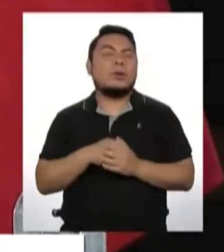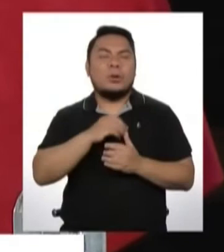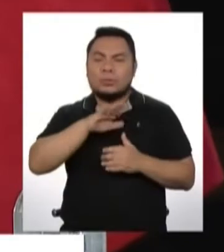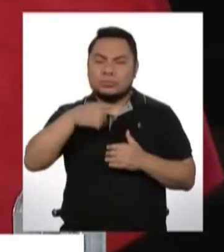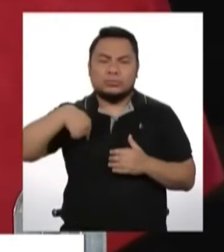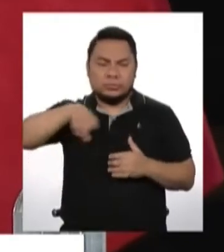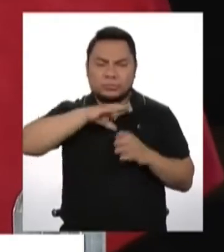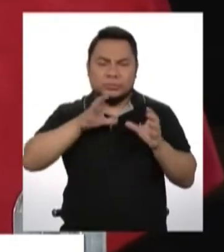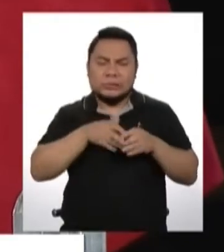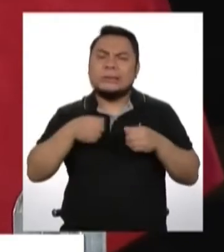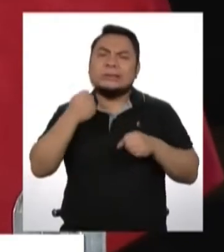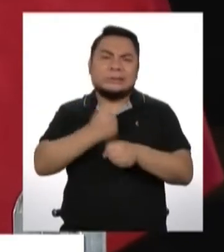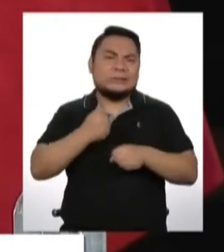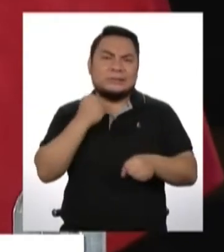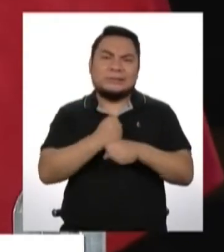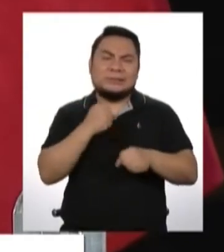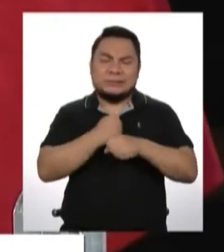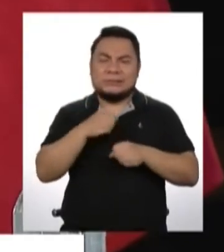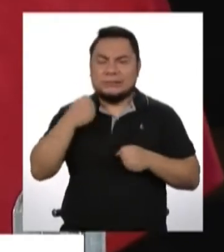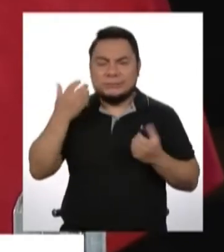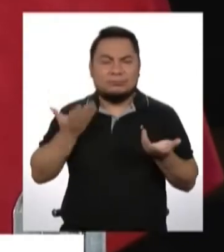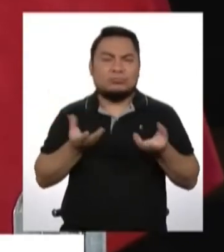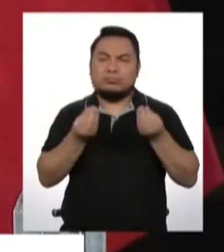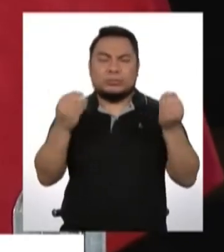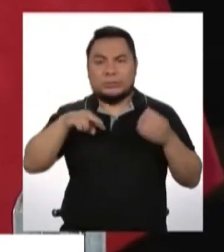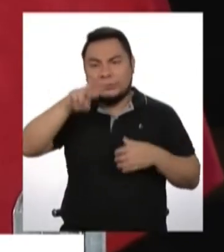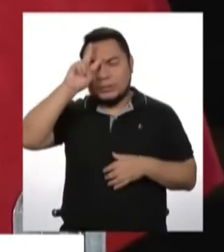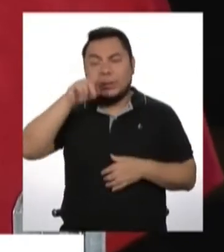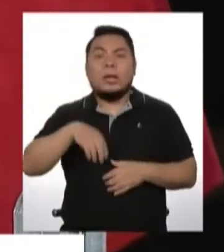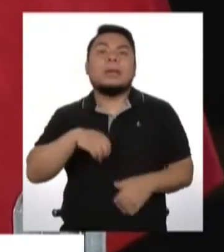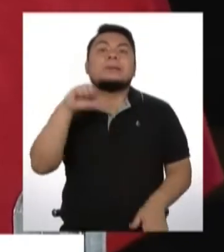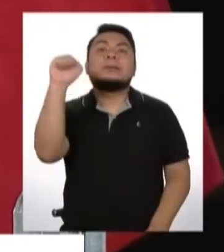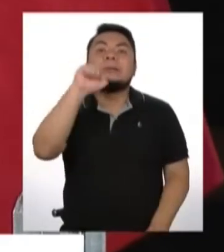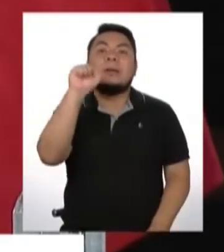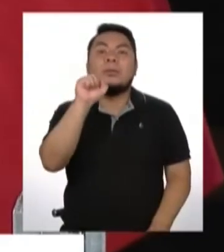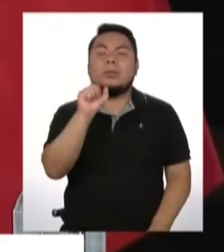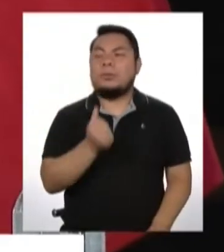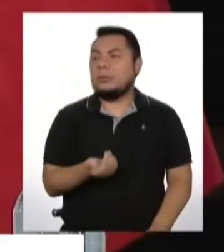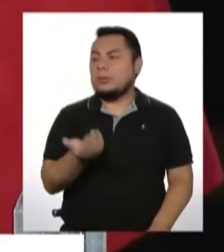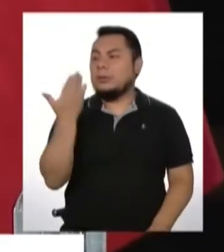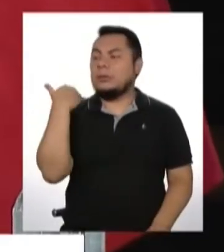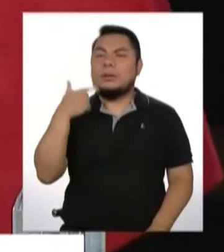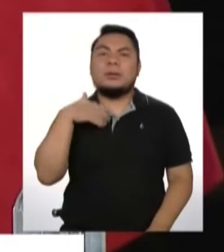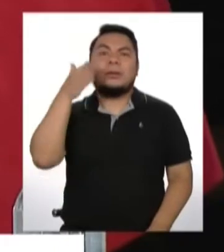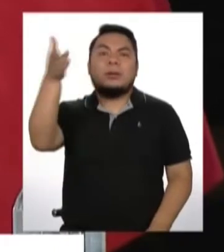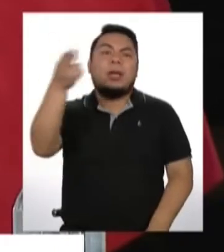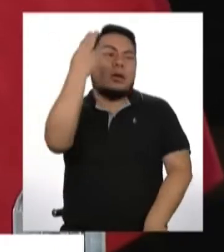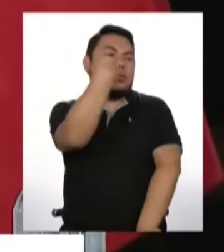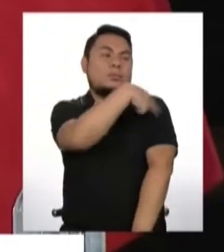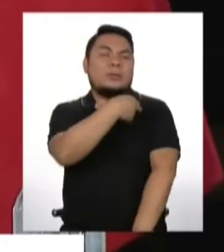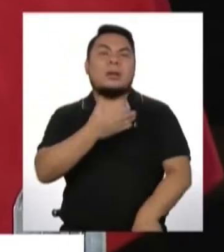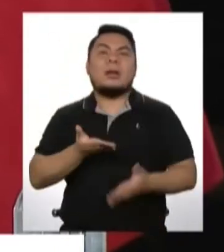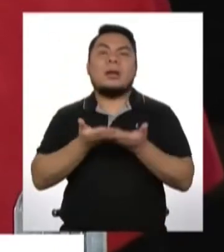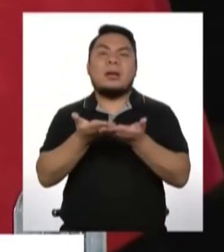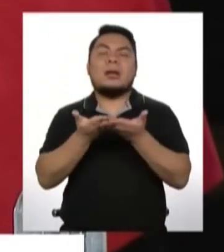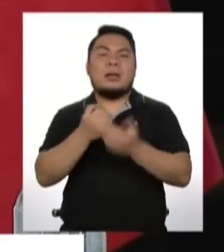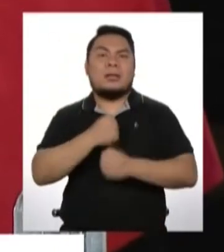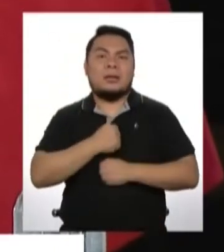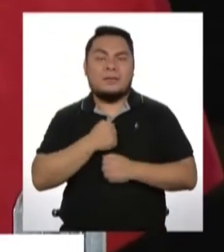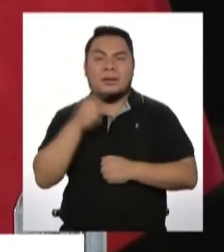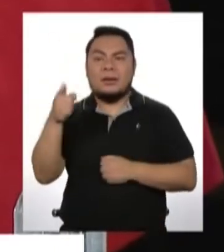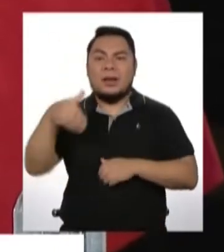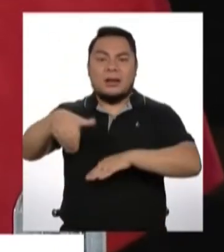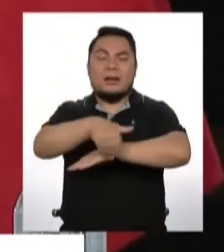esfuerzo propio nacional. El día sábado estuvimos en el Hospital Naval, en la